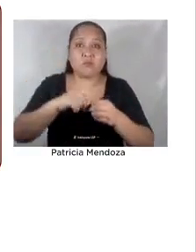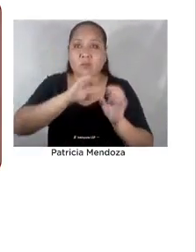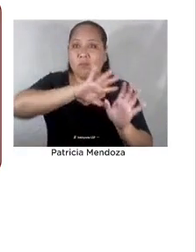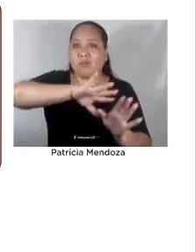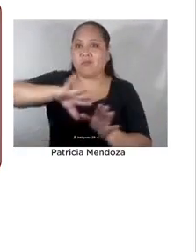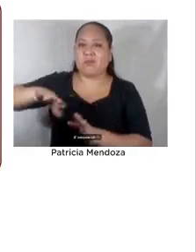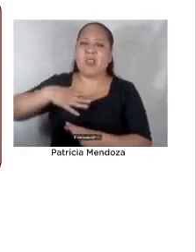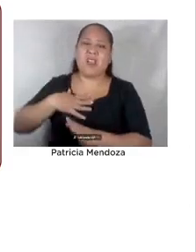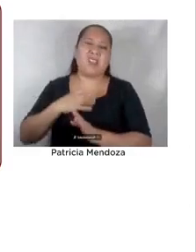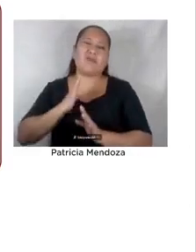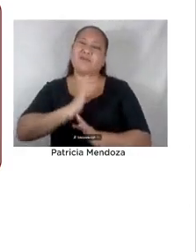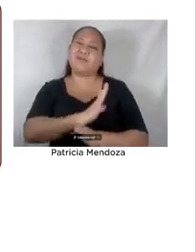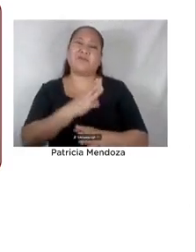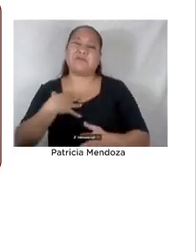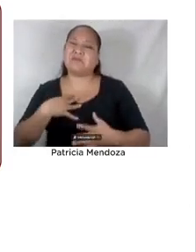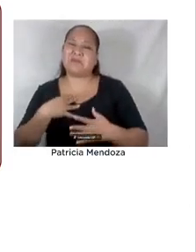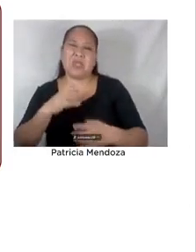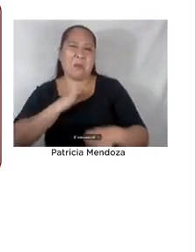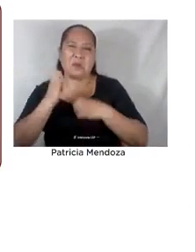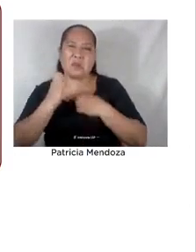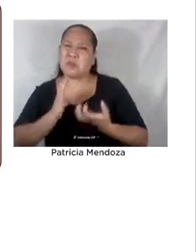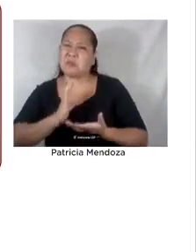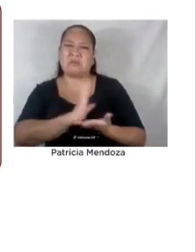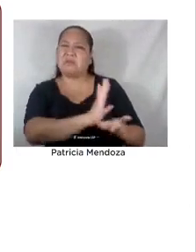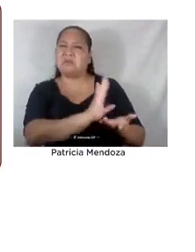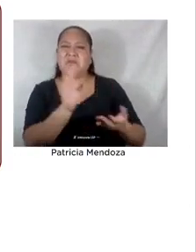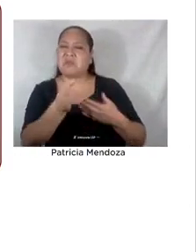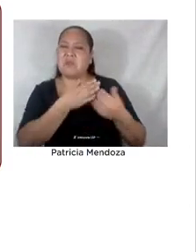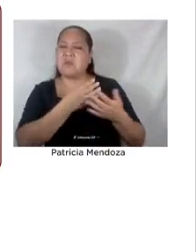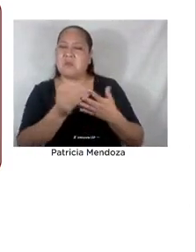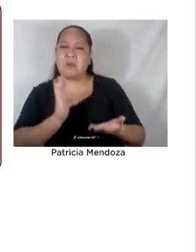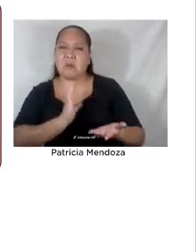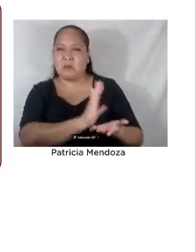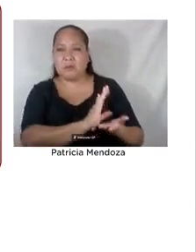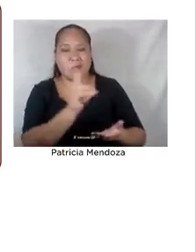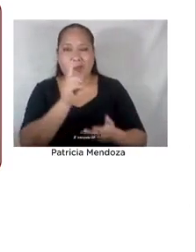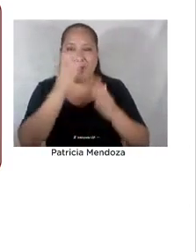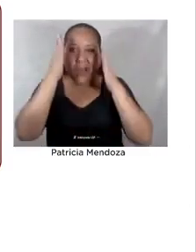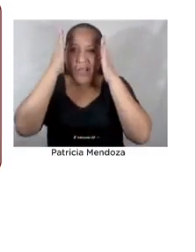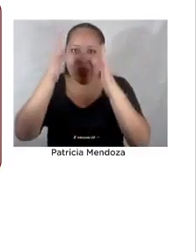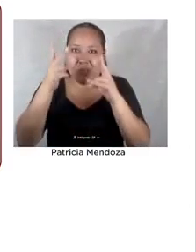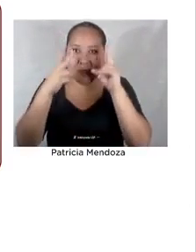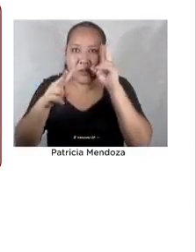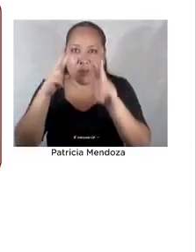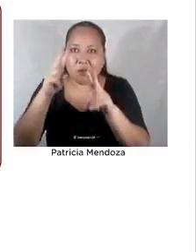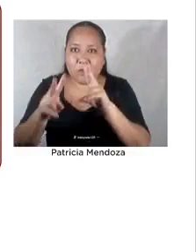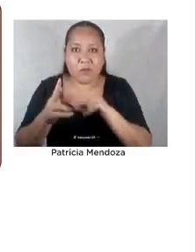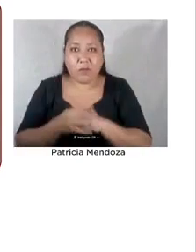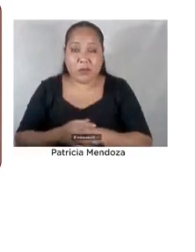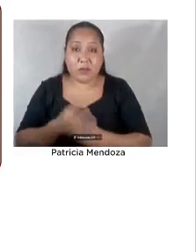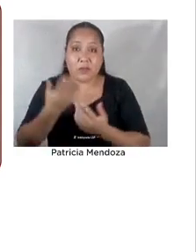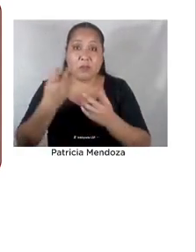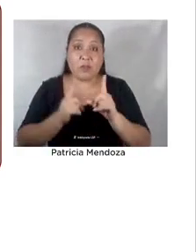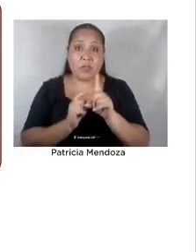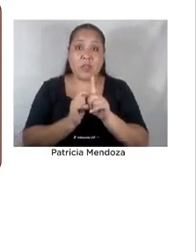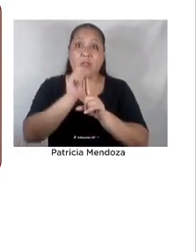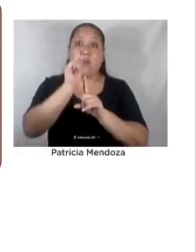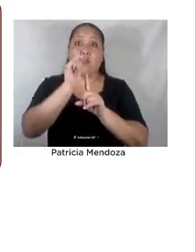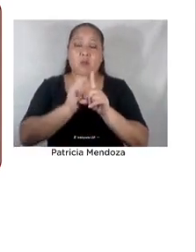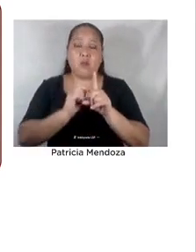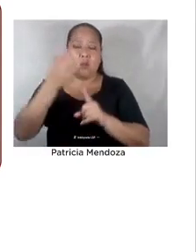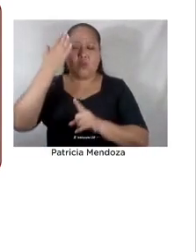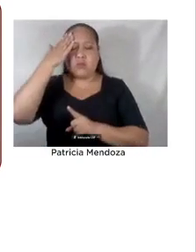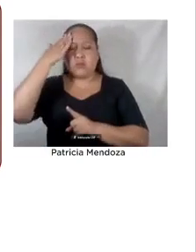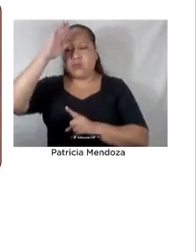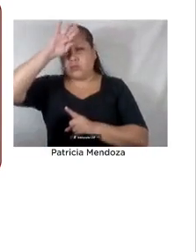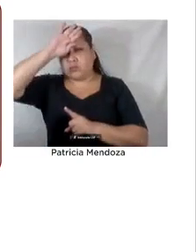nuestra salud emocional, así como ahorita estamos tan atentos a ver si me sube la temperatura, estoy muy atento a ver